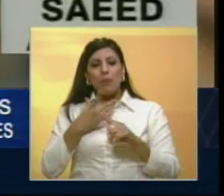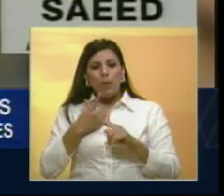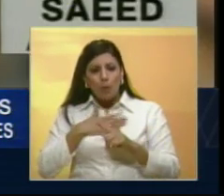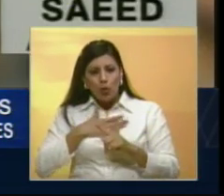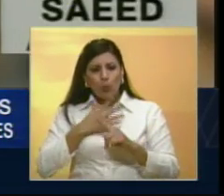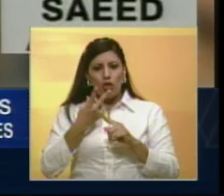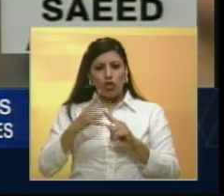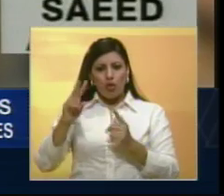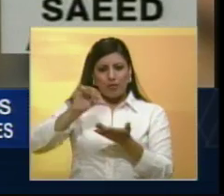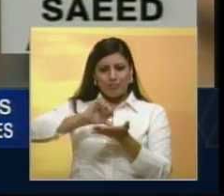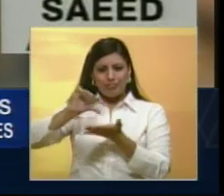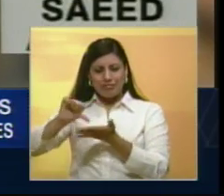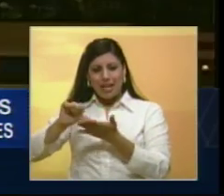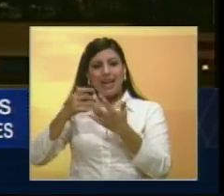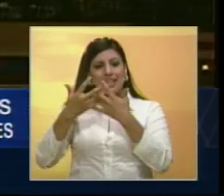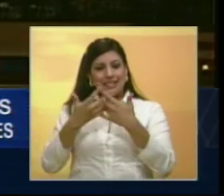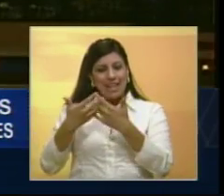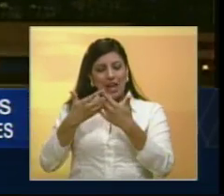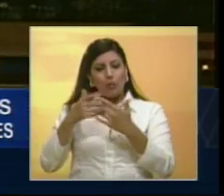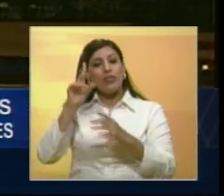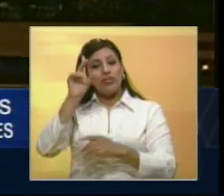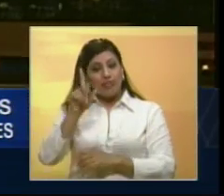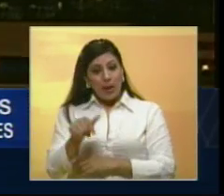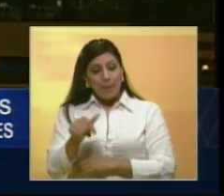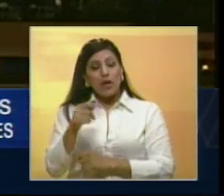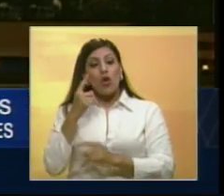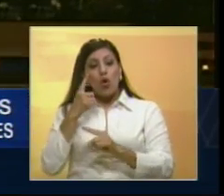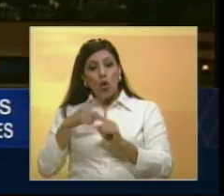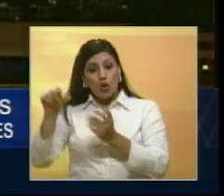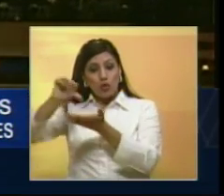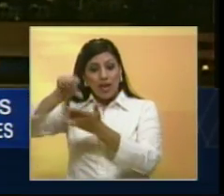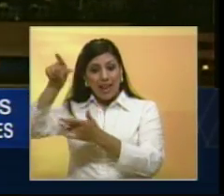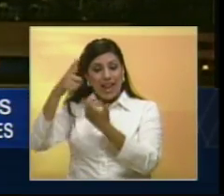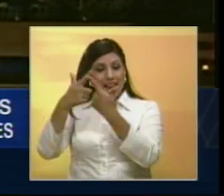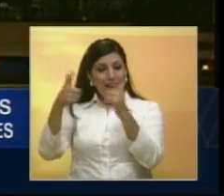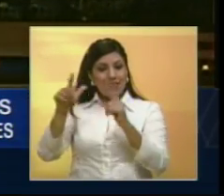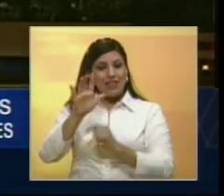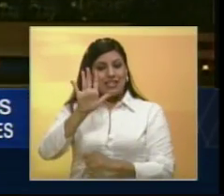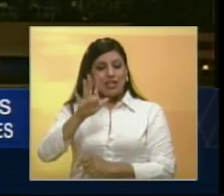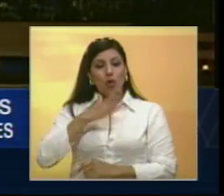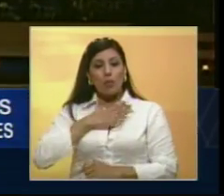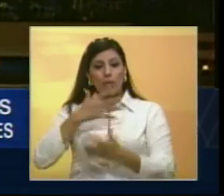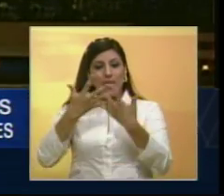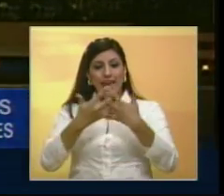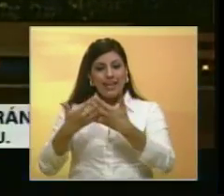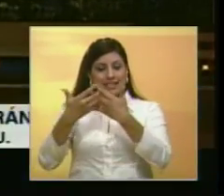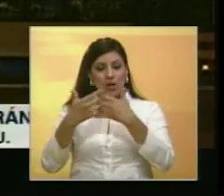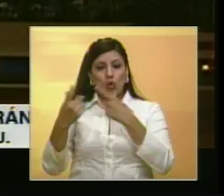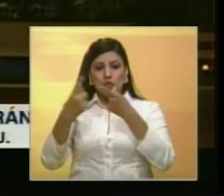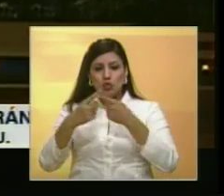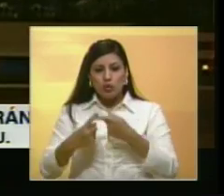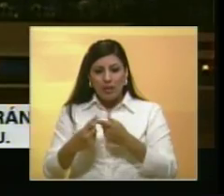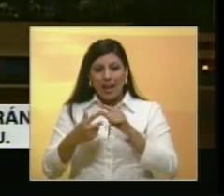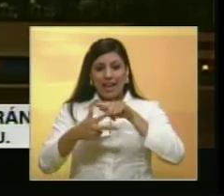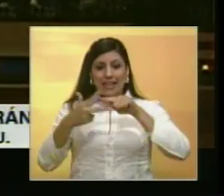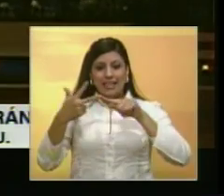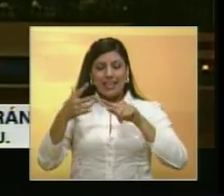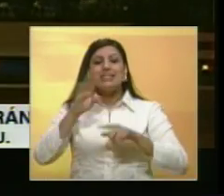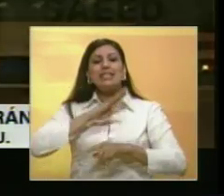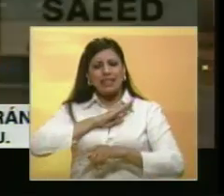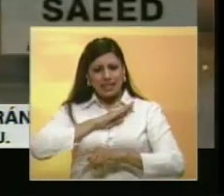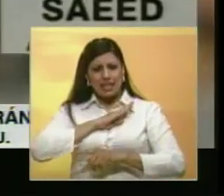nacionalidad irano-estadounidense, mientras que Irán puso en libertad a 5 estadounidenses, de los cuales 3 ya